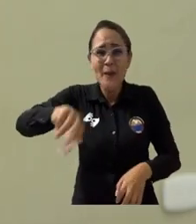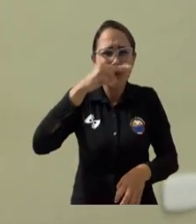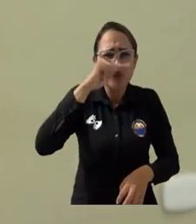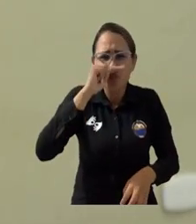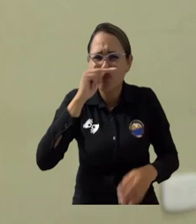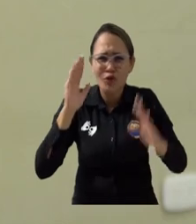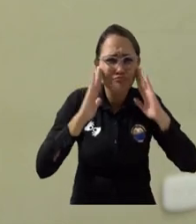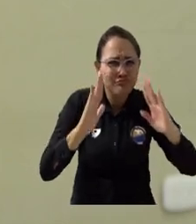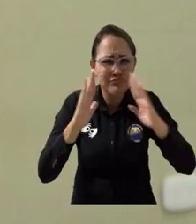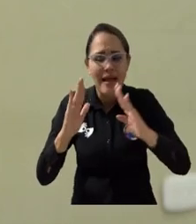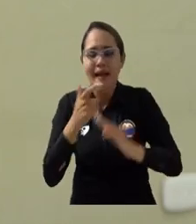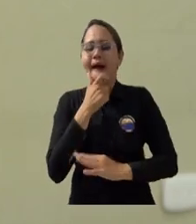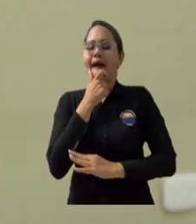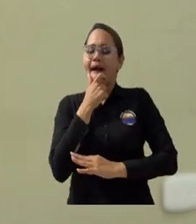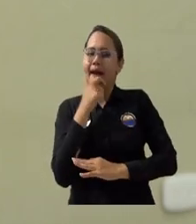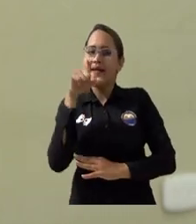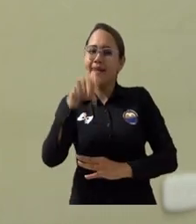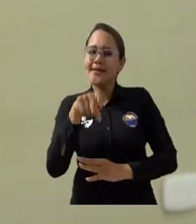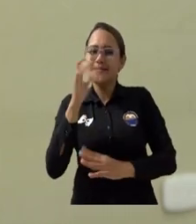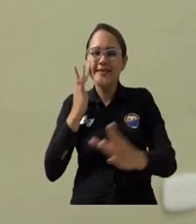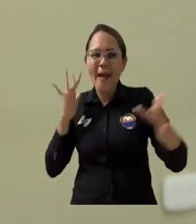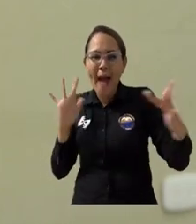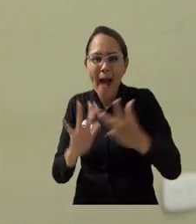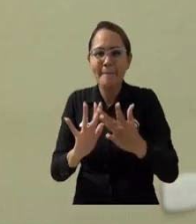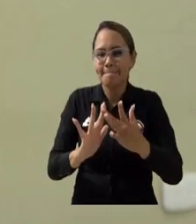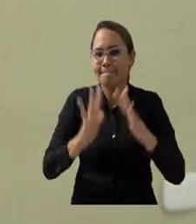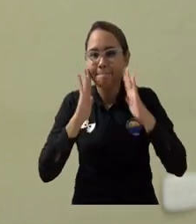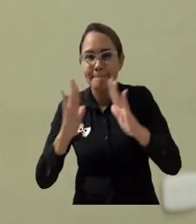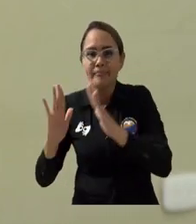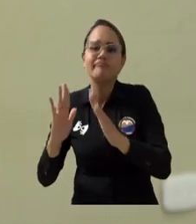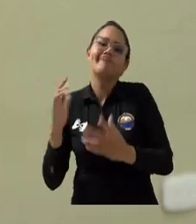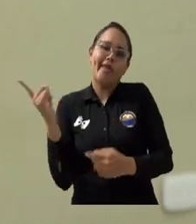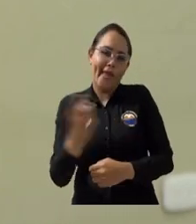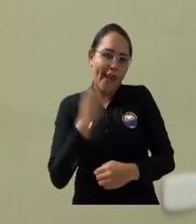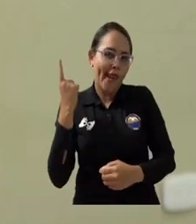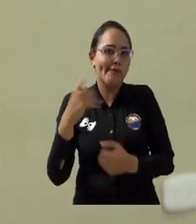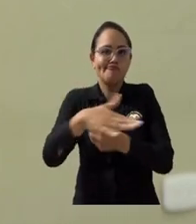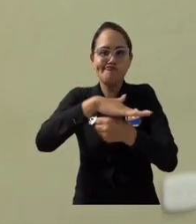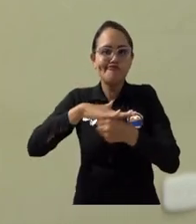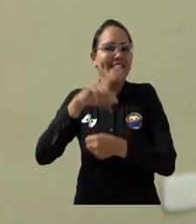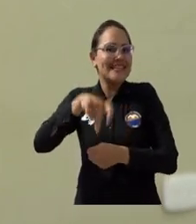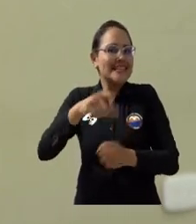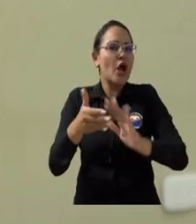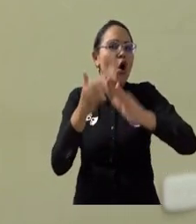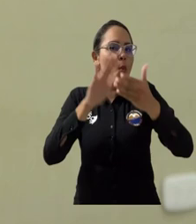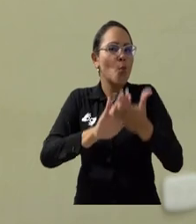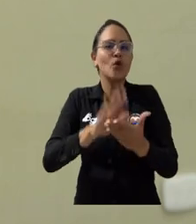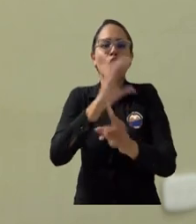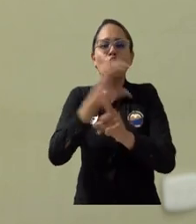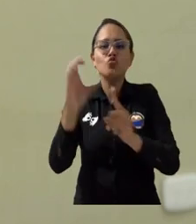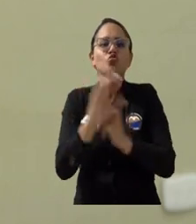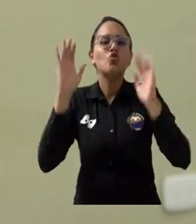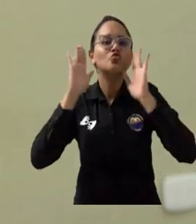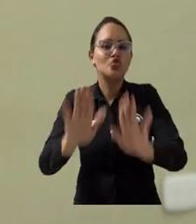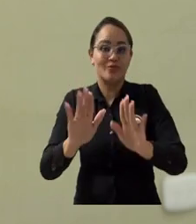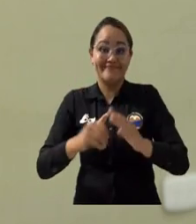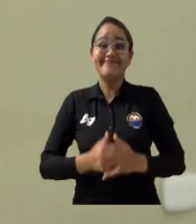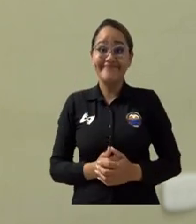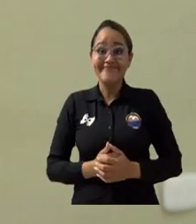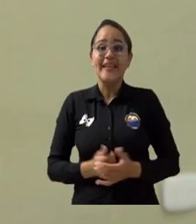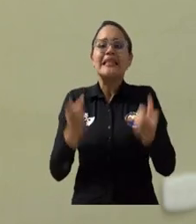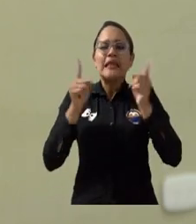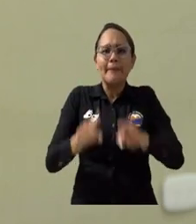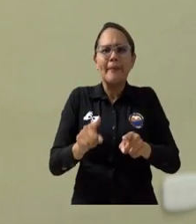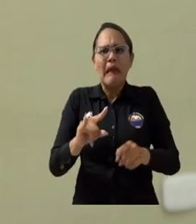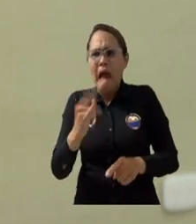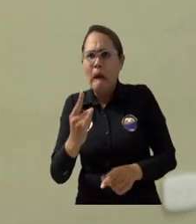con los niños a partir de esas necesidades que requieren no solo los niños, sino el contexto, la comunidad, la cultura en general